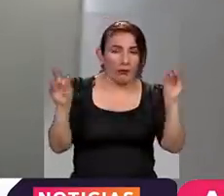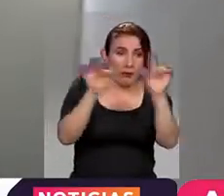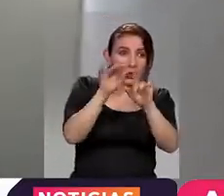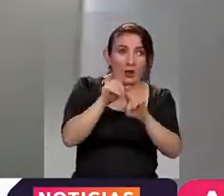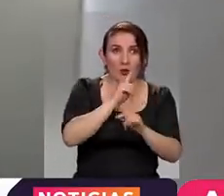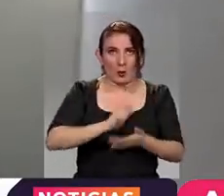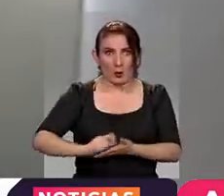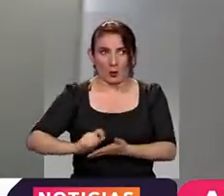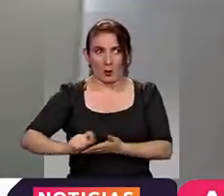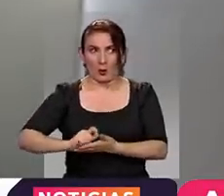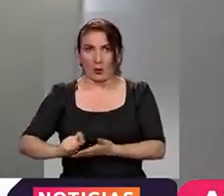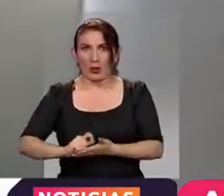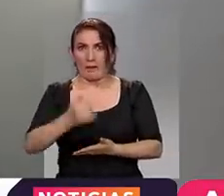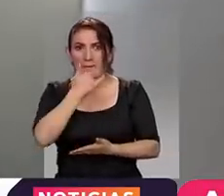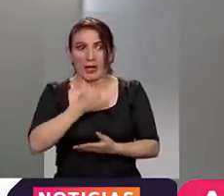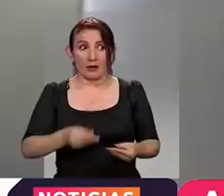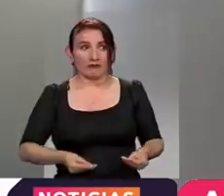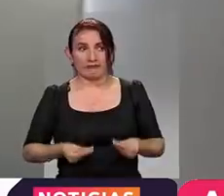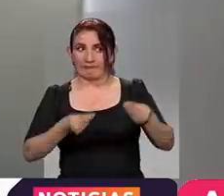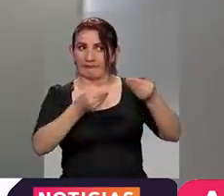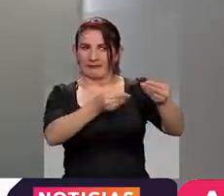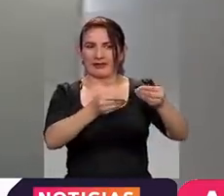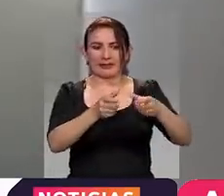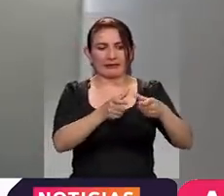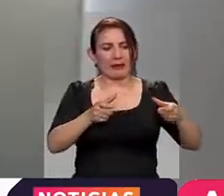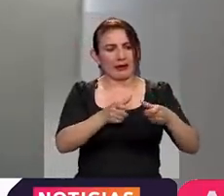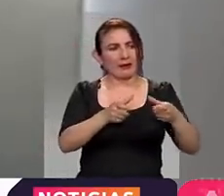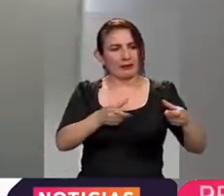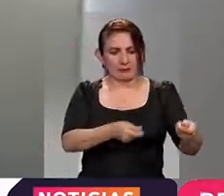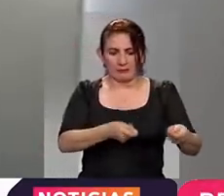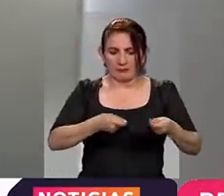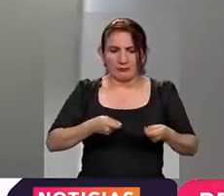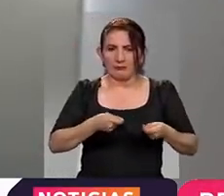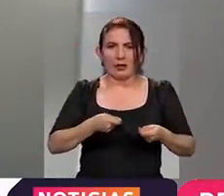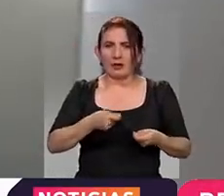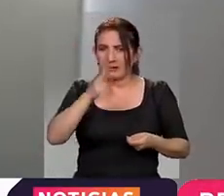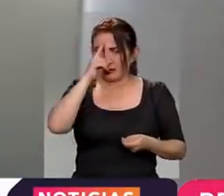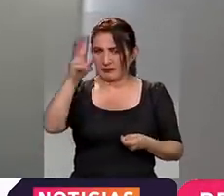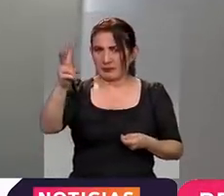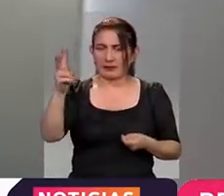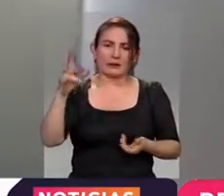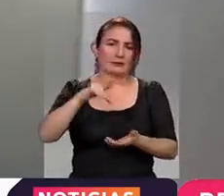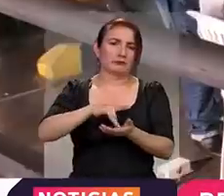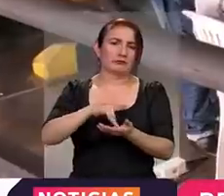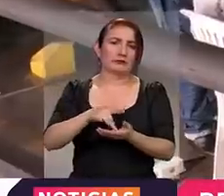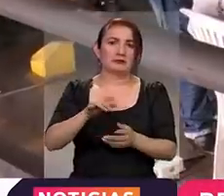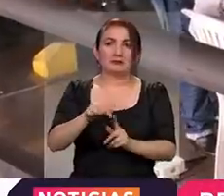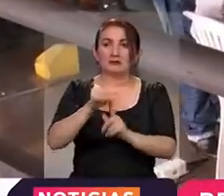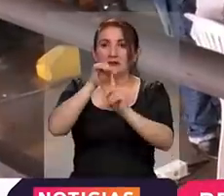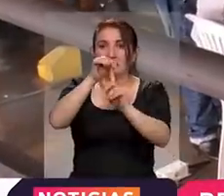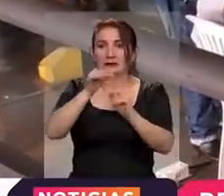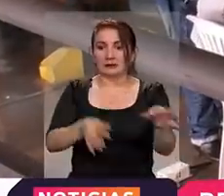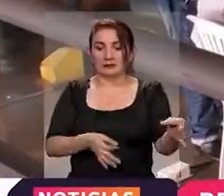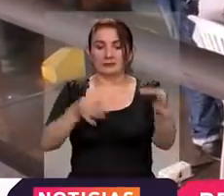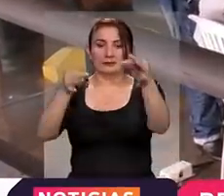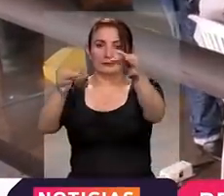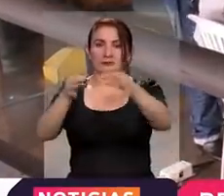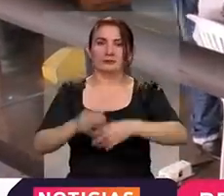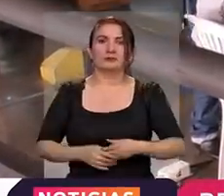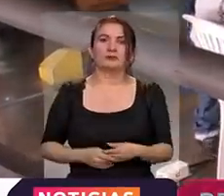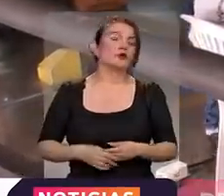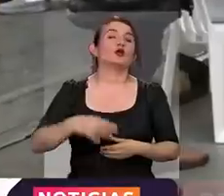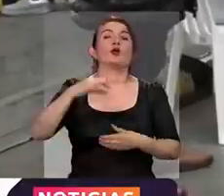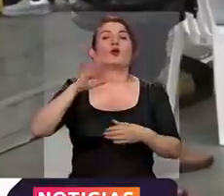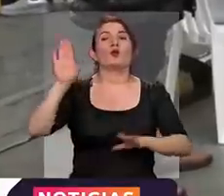elector al no habérsele entregado la tarjeta que solicitaron para respetar su preferencia política. Recordó que los jurados de